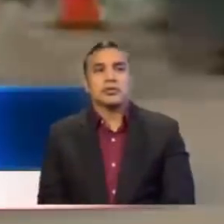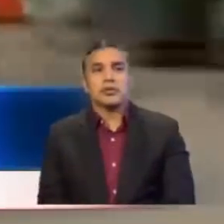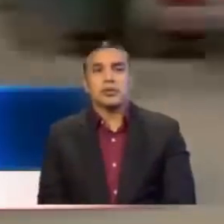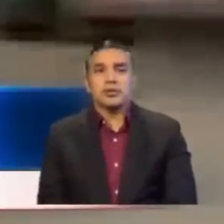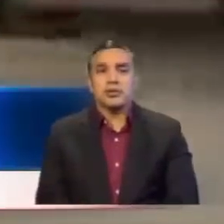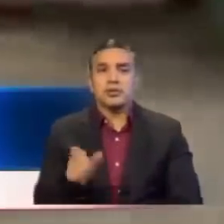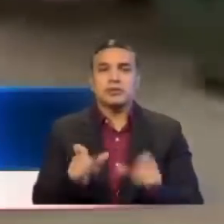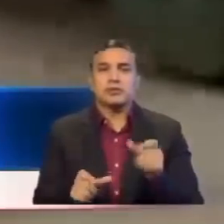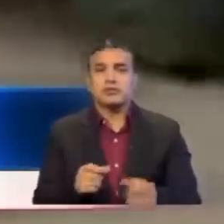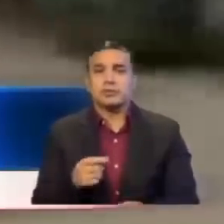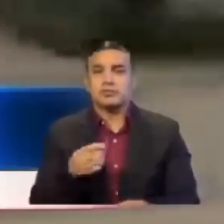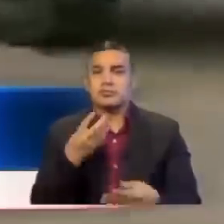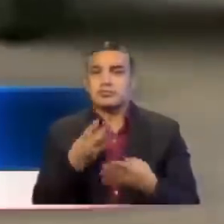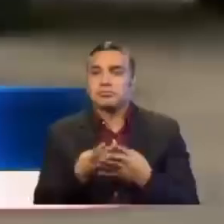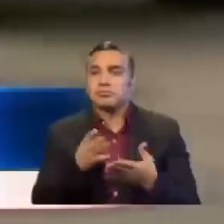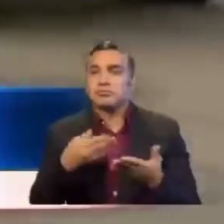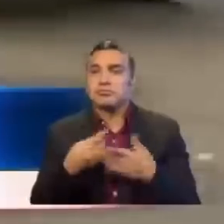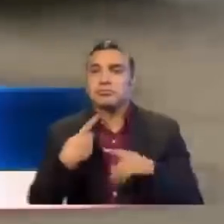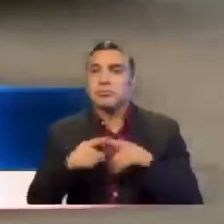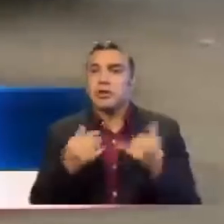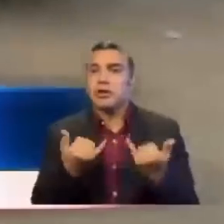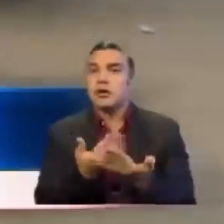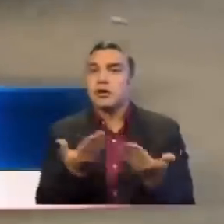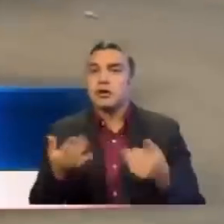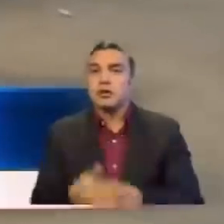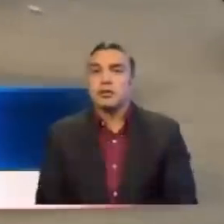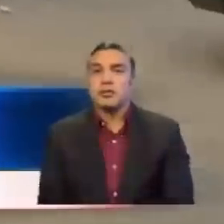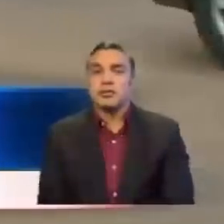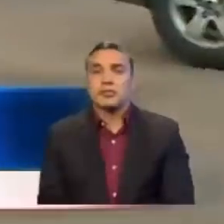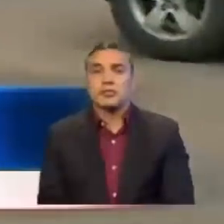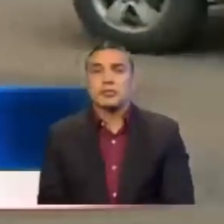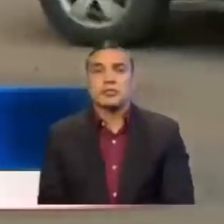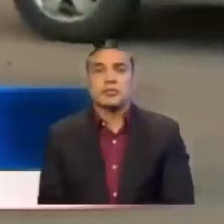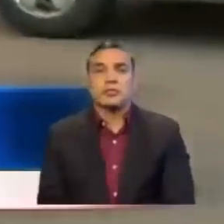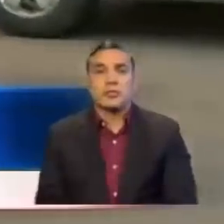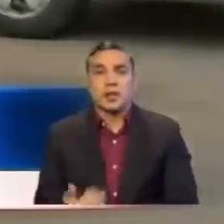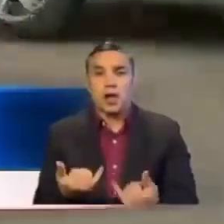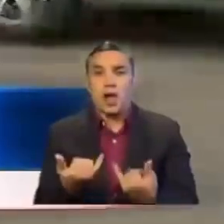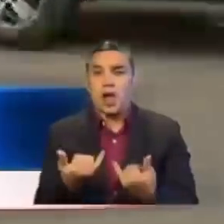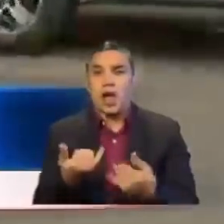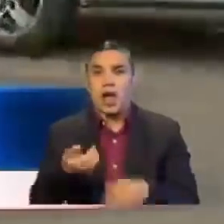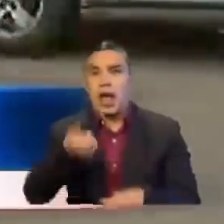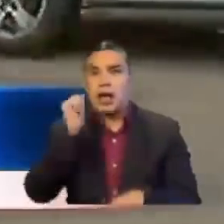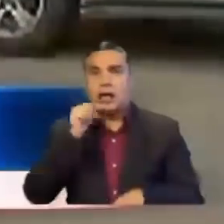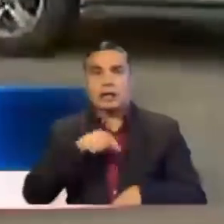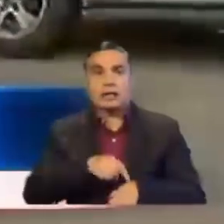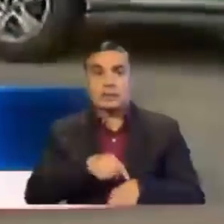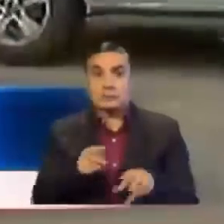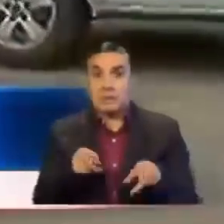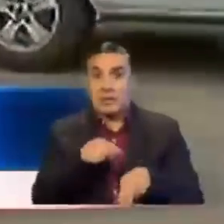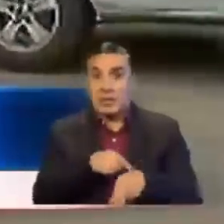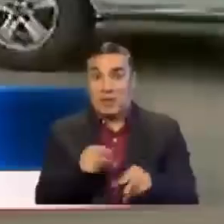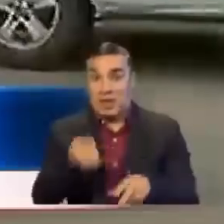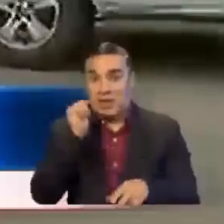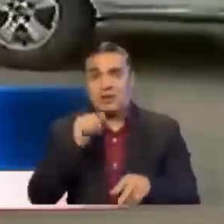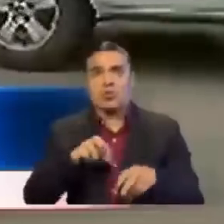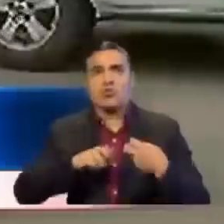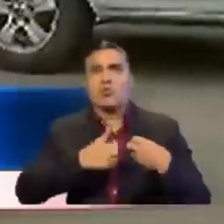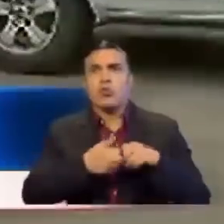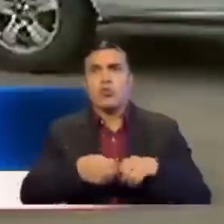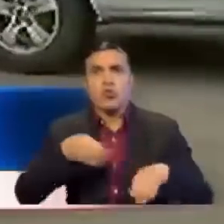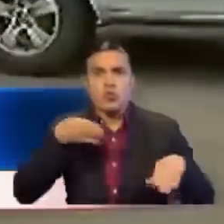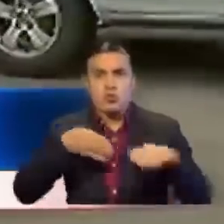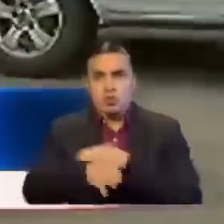ingreso de policías, pero muy distinto al ingreso que había ayer a esta hora, cuando consecutivamente ingresaban